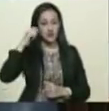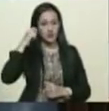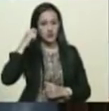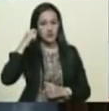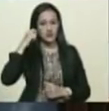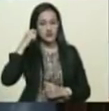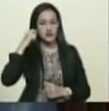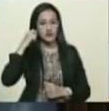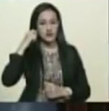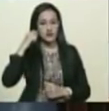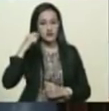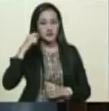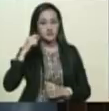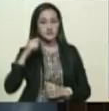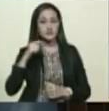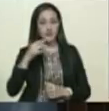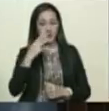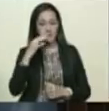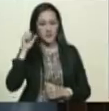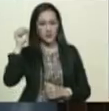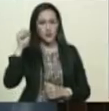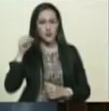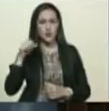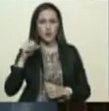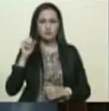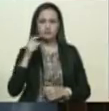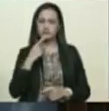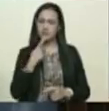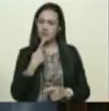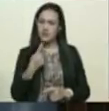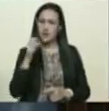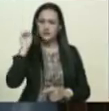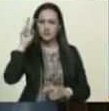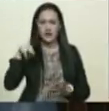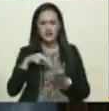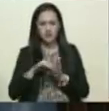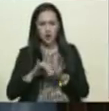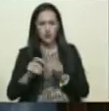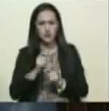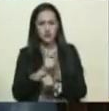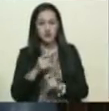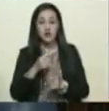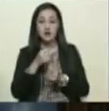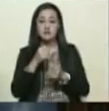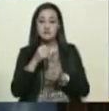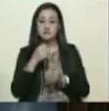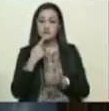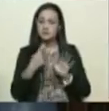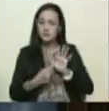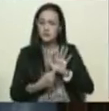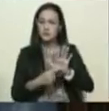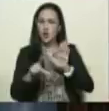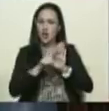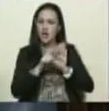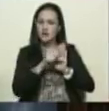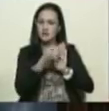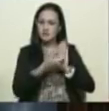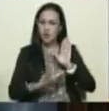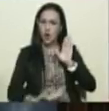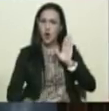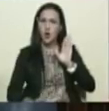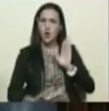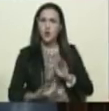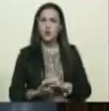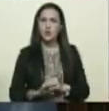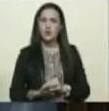repúblicas de la asamblea nacional constituyente cuando vendió cuentas sobre su gestión y presentó la sangre que aquí se nos dio